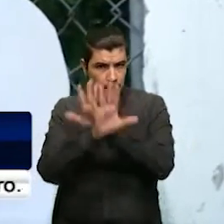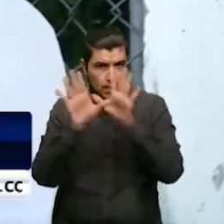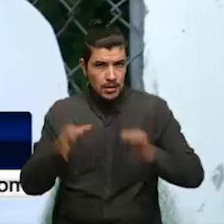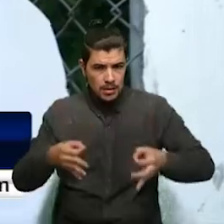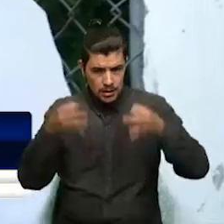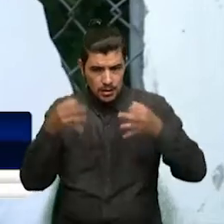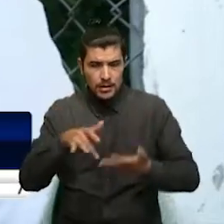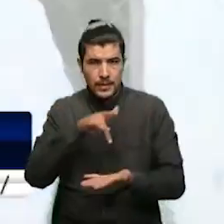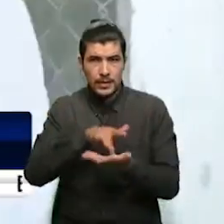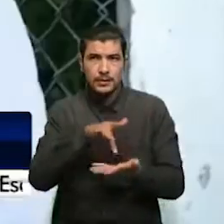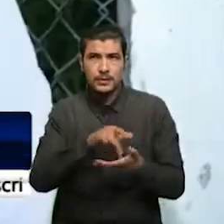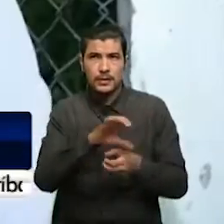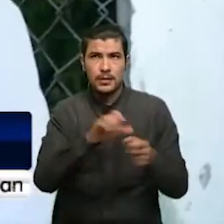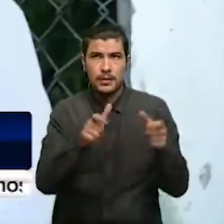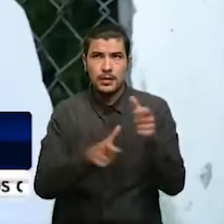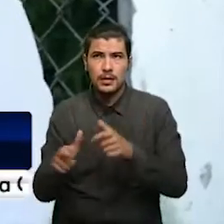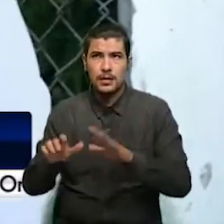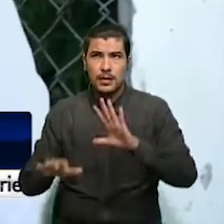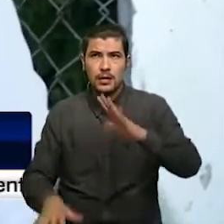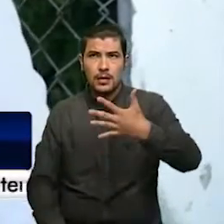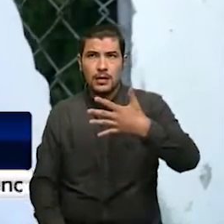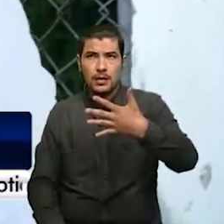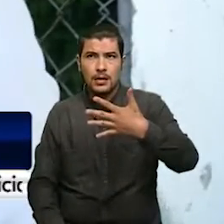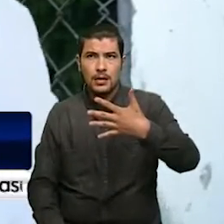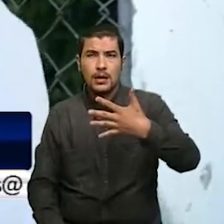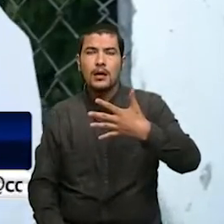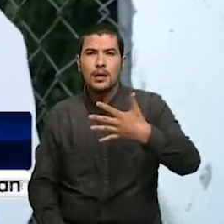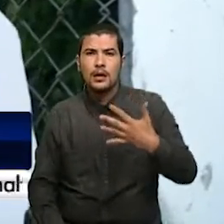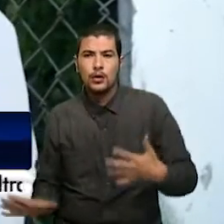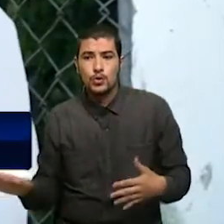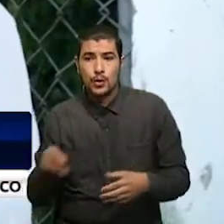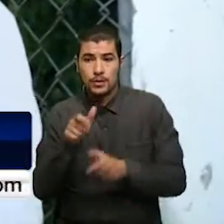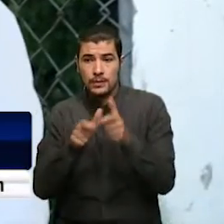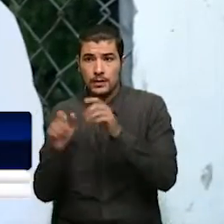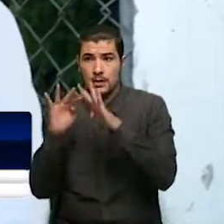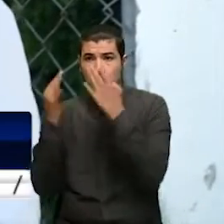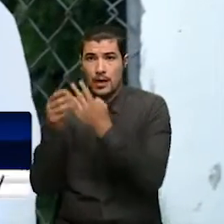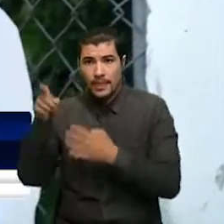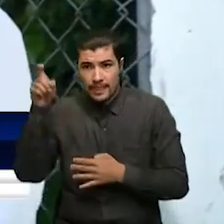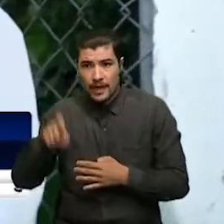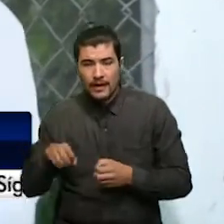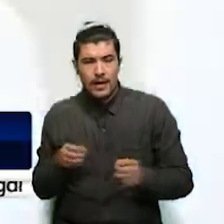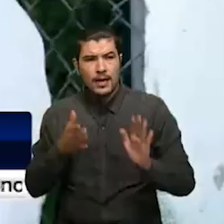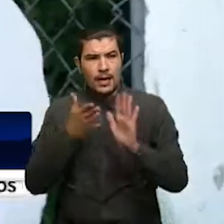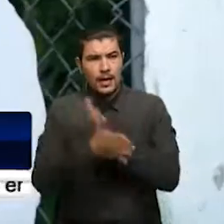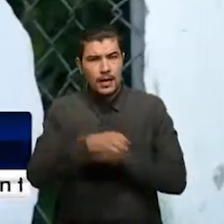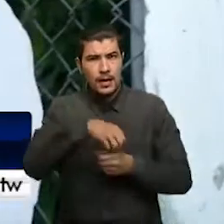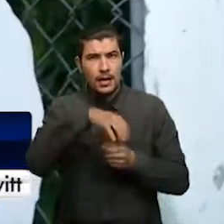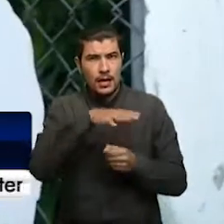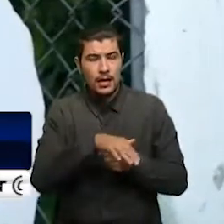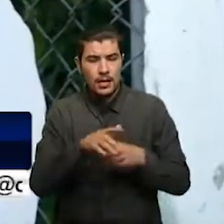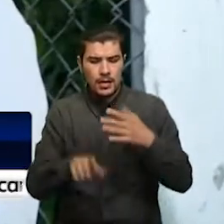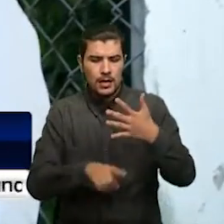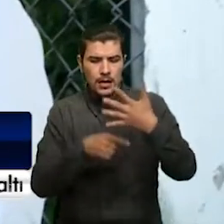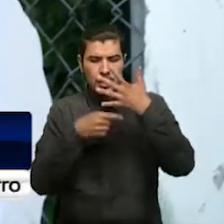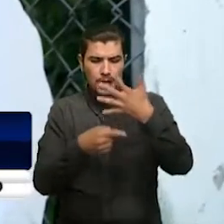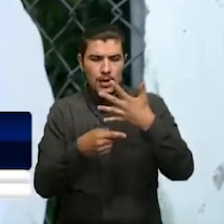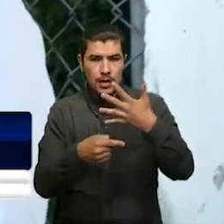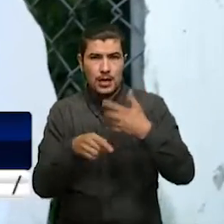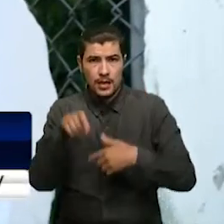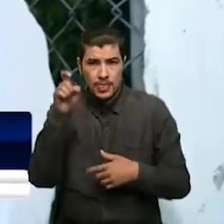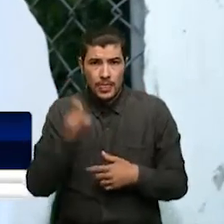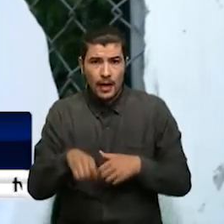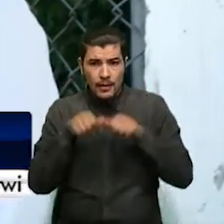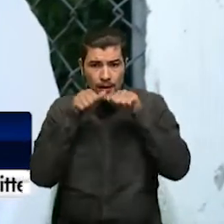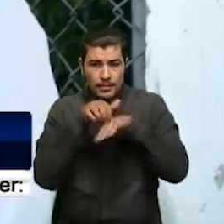con participación ciudadana el quinto punto y es que los congresistas tengan que rendir cuentas públicas y el sexto punto es que tengan